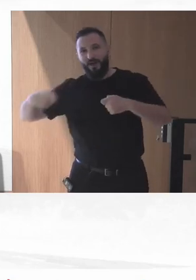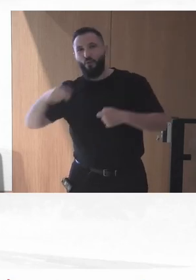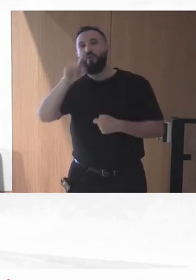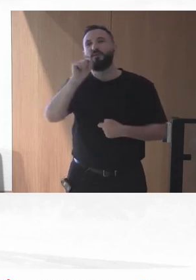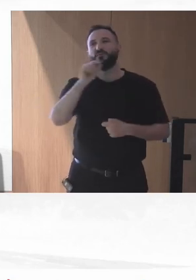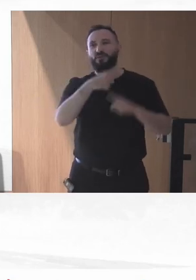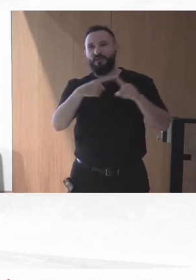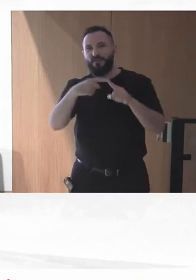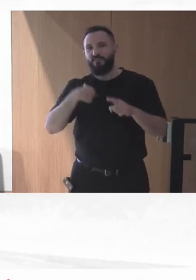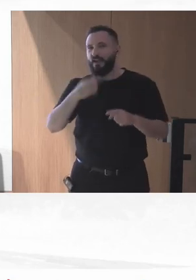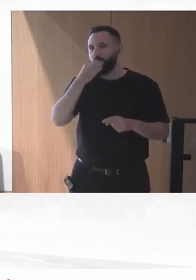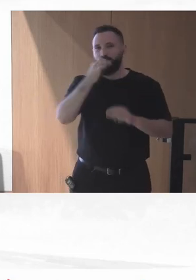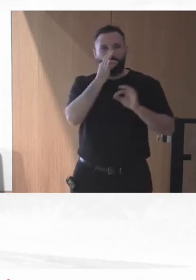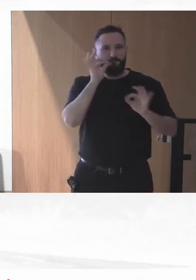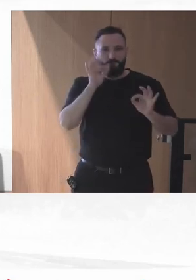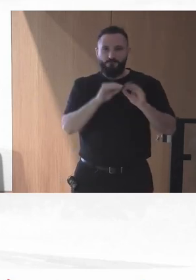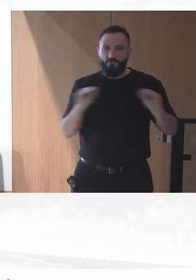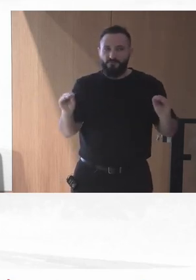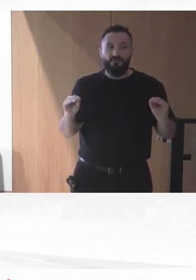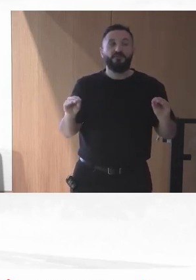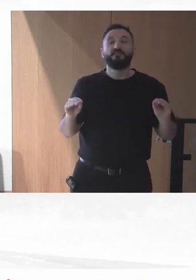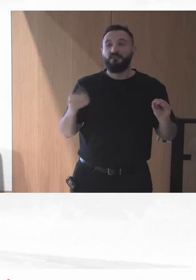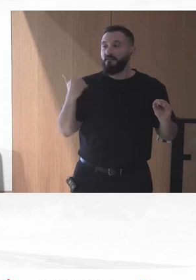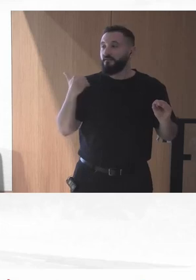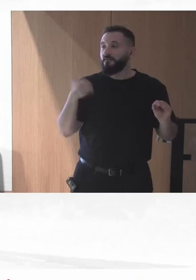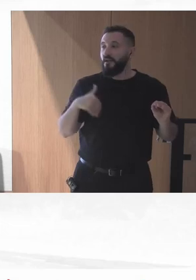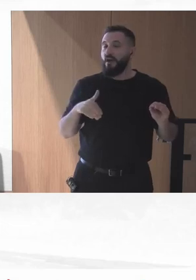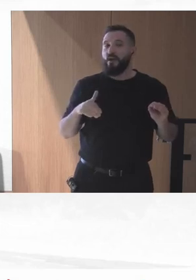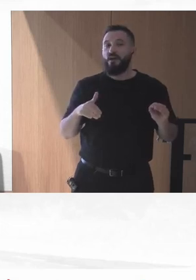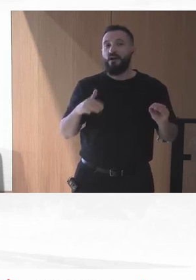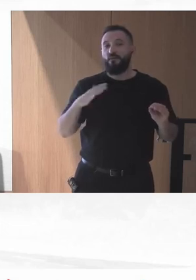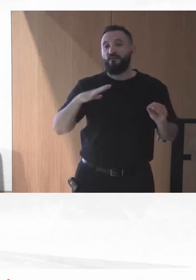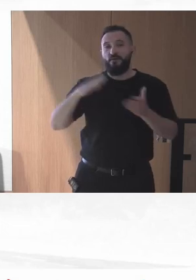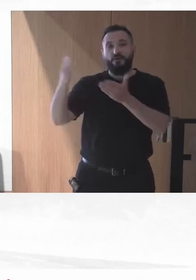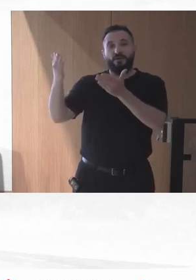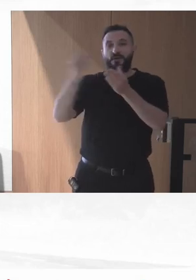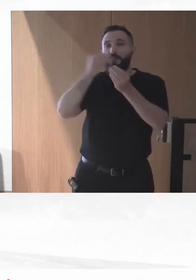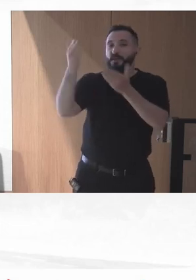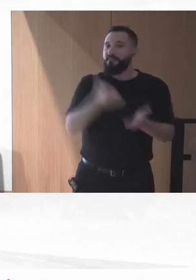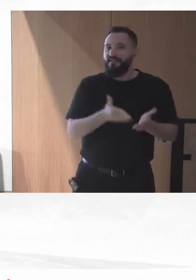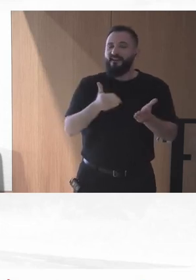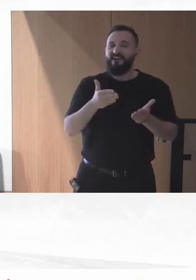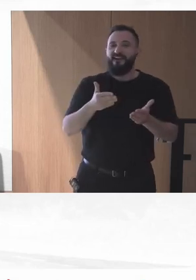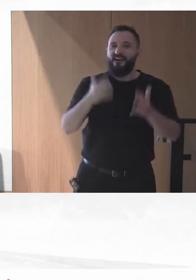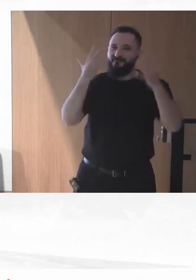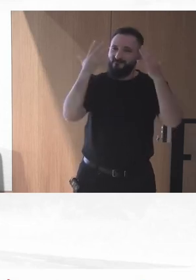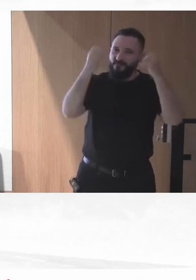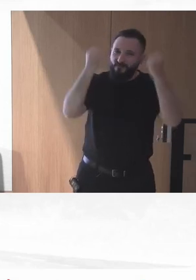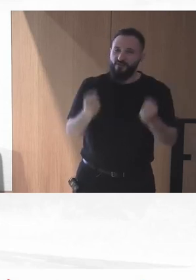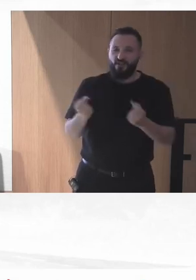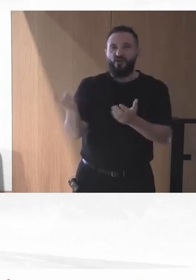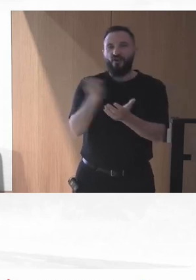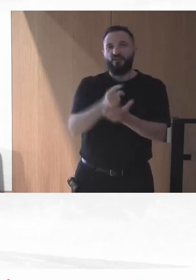tiempo, así que voy a dejar de hablar y quiero dar una cálida bienvenida una vez más